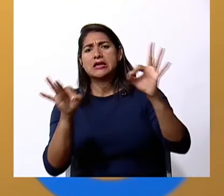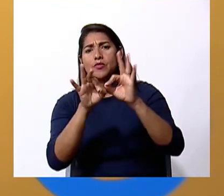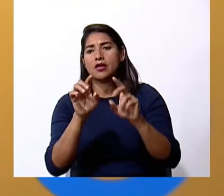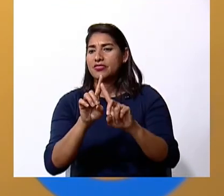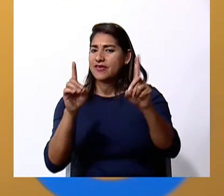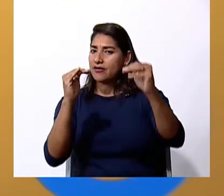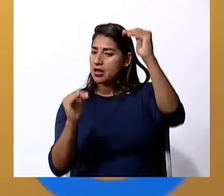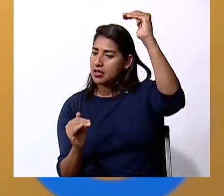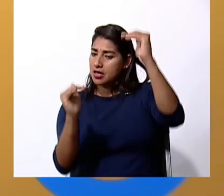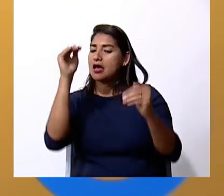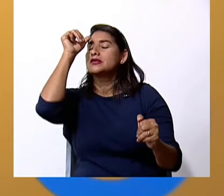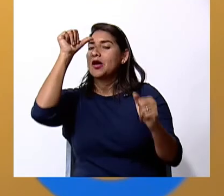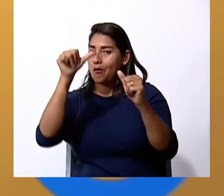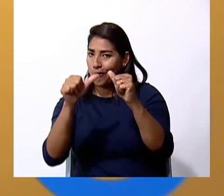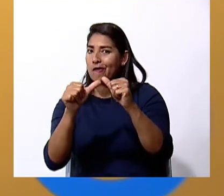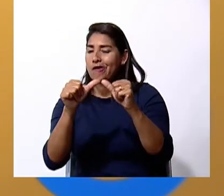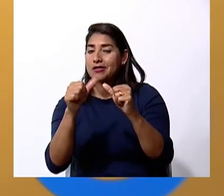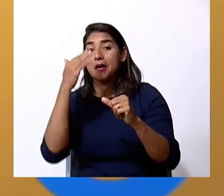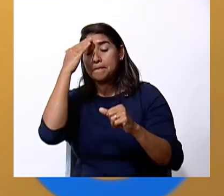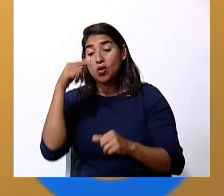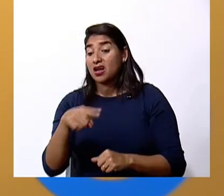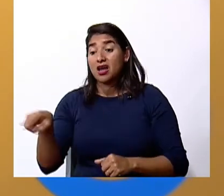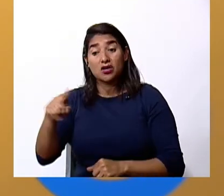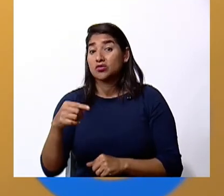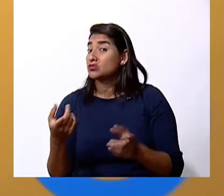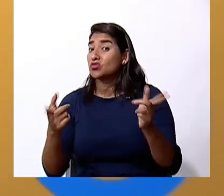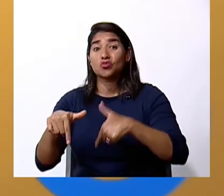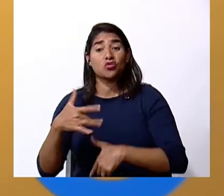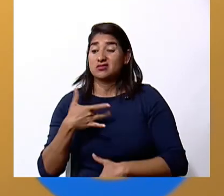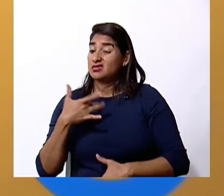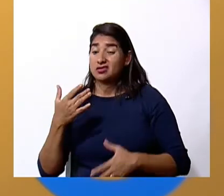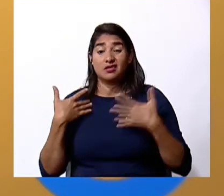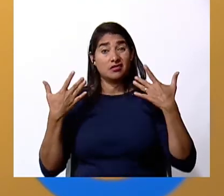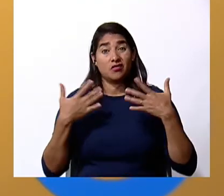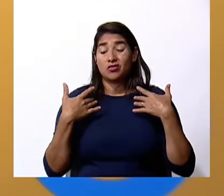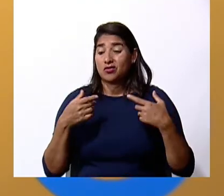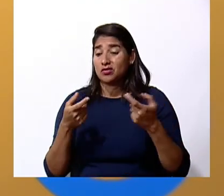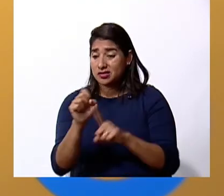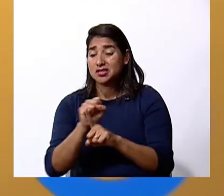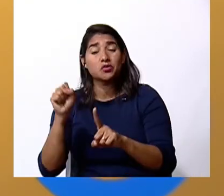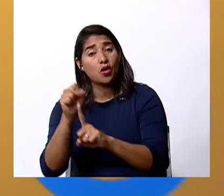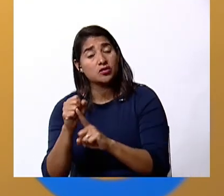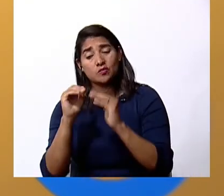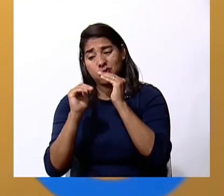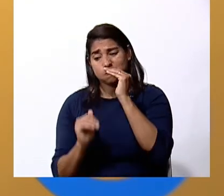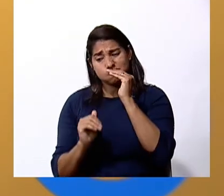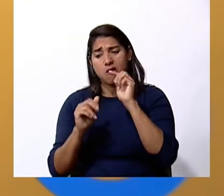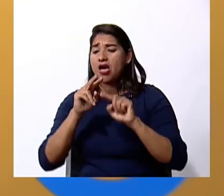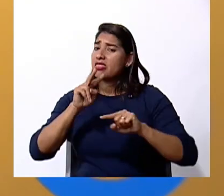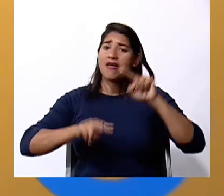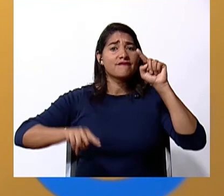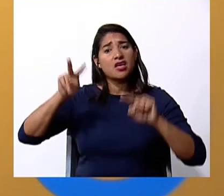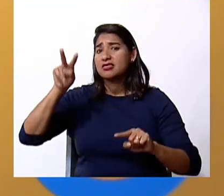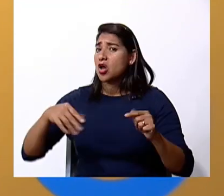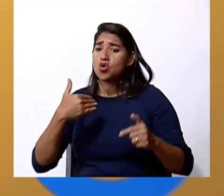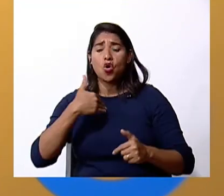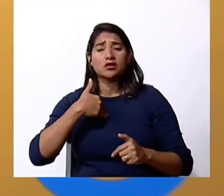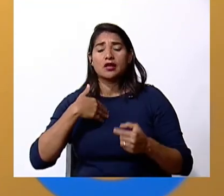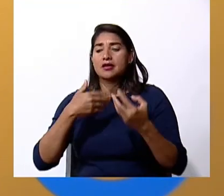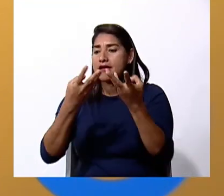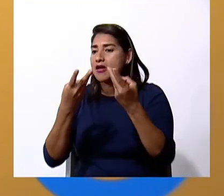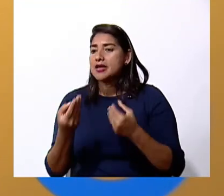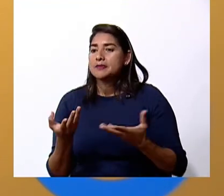importantísimo que ustedes lo recuerden, porque ellos tampoco estaban contentos con la situación que tenían aquí, porque no tenían